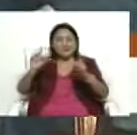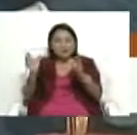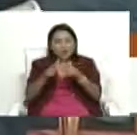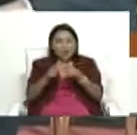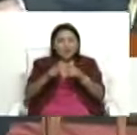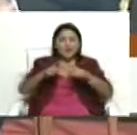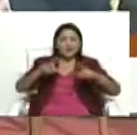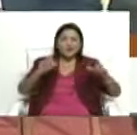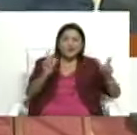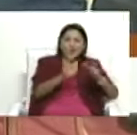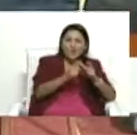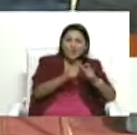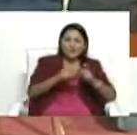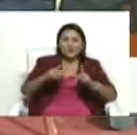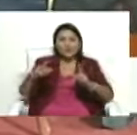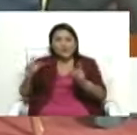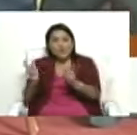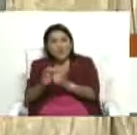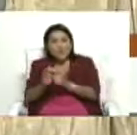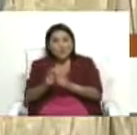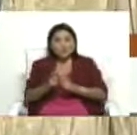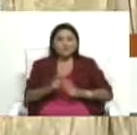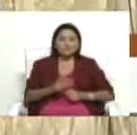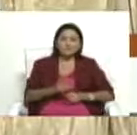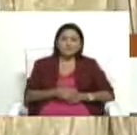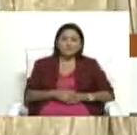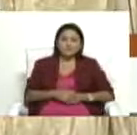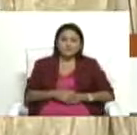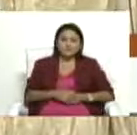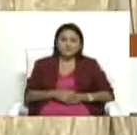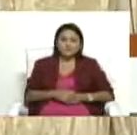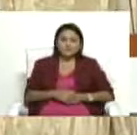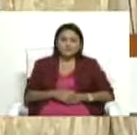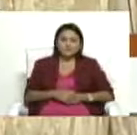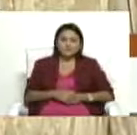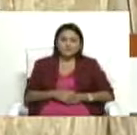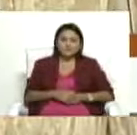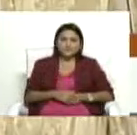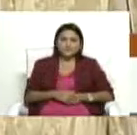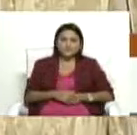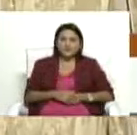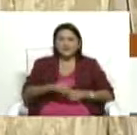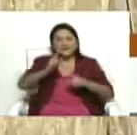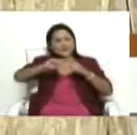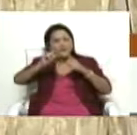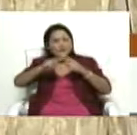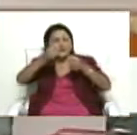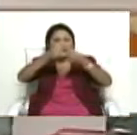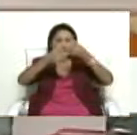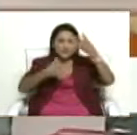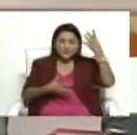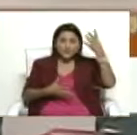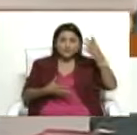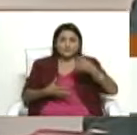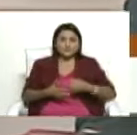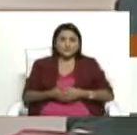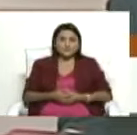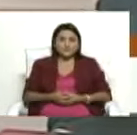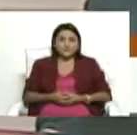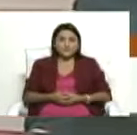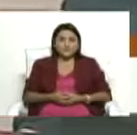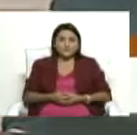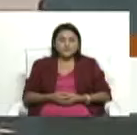conversaciones con los sectores político, académico, religioso, empresarial,